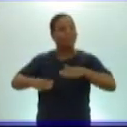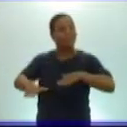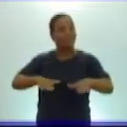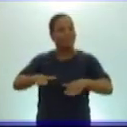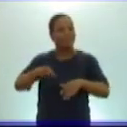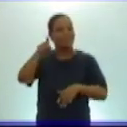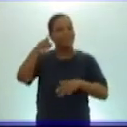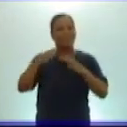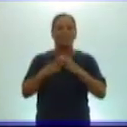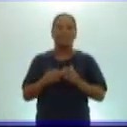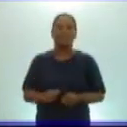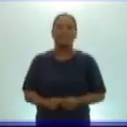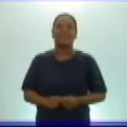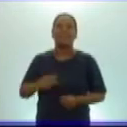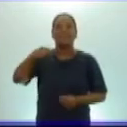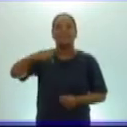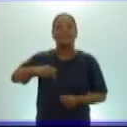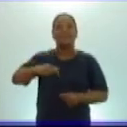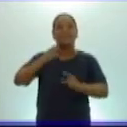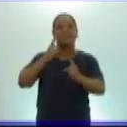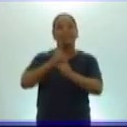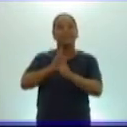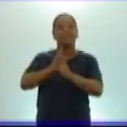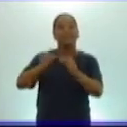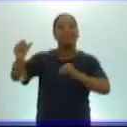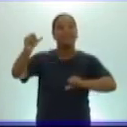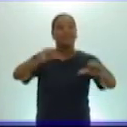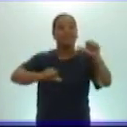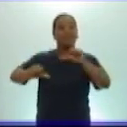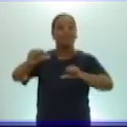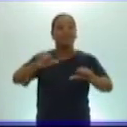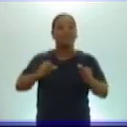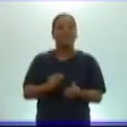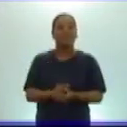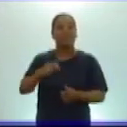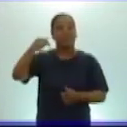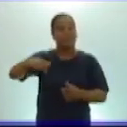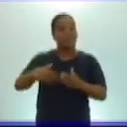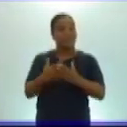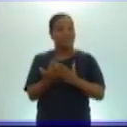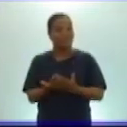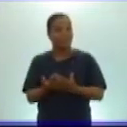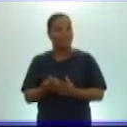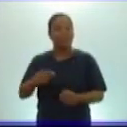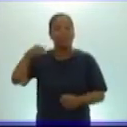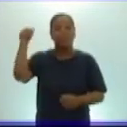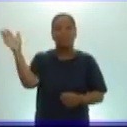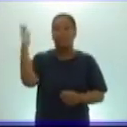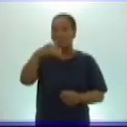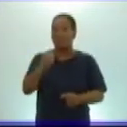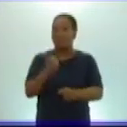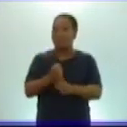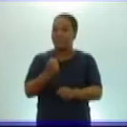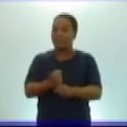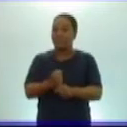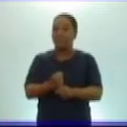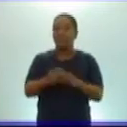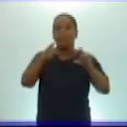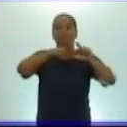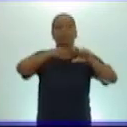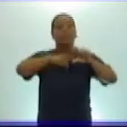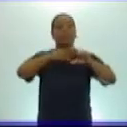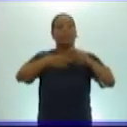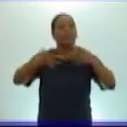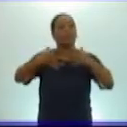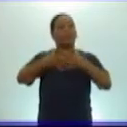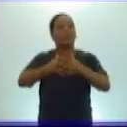hogares. En estos encuentros de química, principalmente en el del día de hoy, vamos a trabajar contenidos relacionados con la unidad